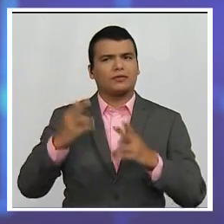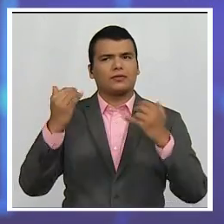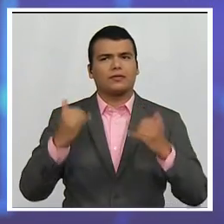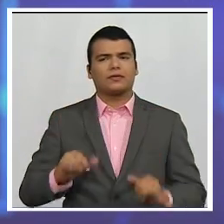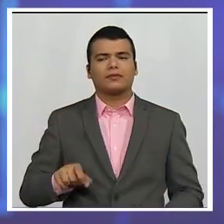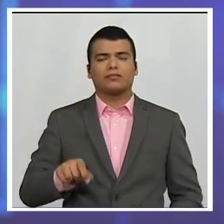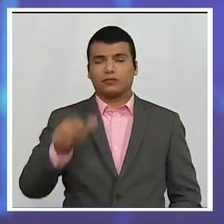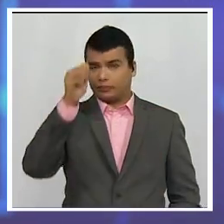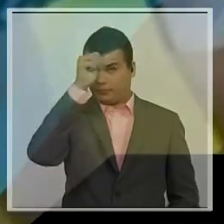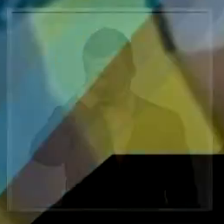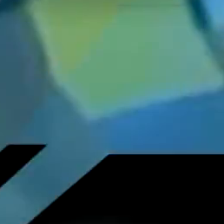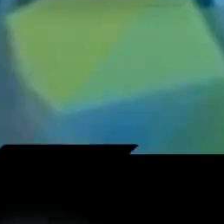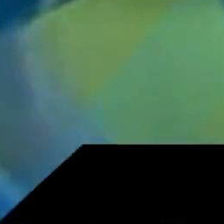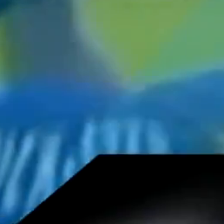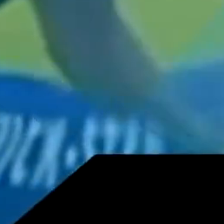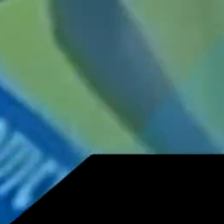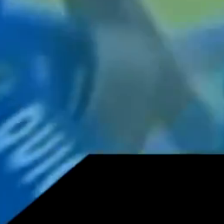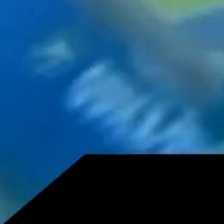próximo domingo